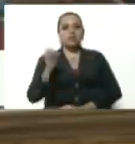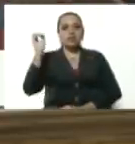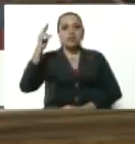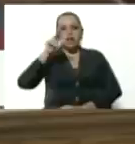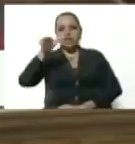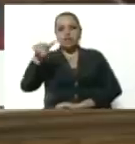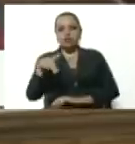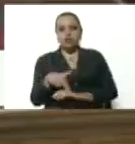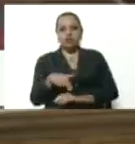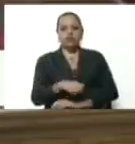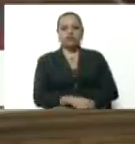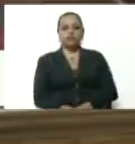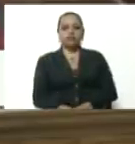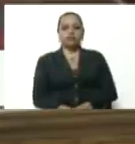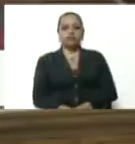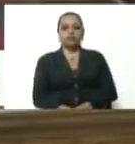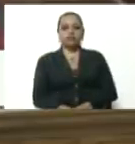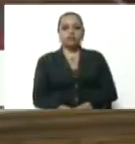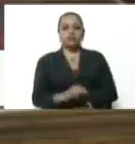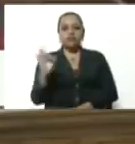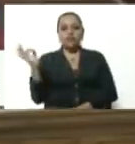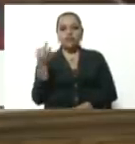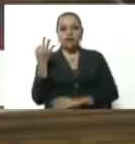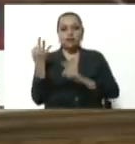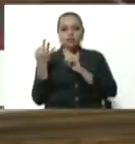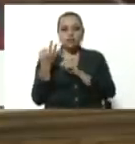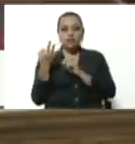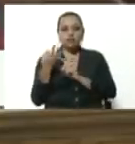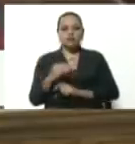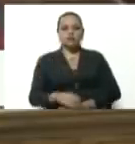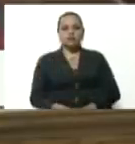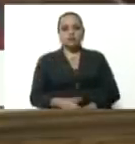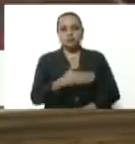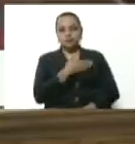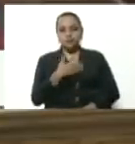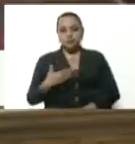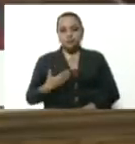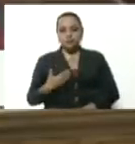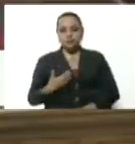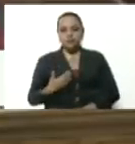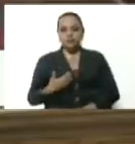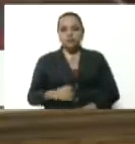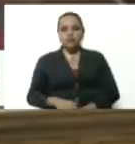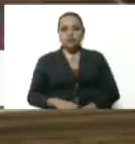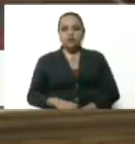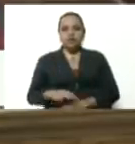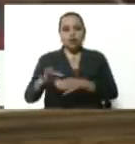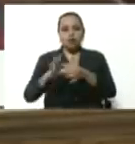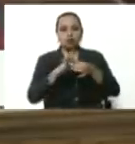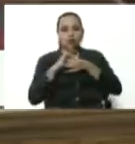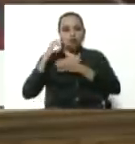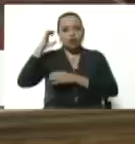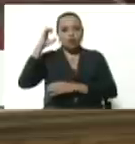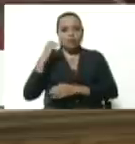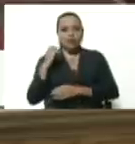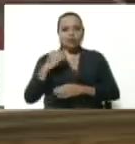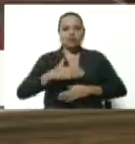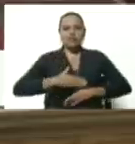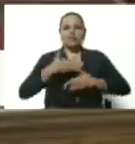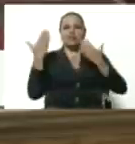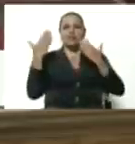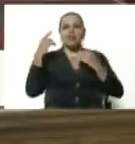Asamblea Nacional. Tercero, exigir a la Unión Europea el cese inmediato de